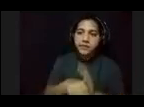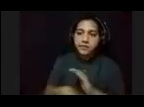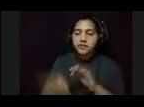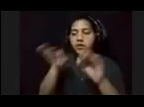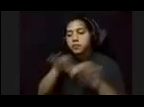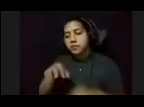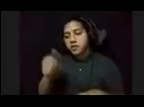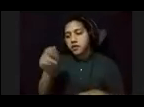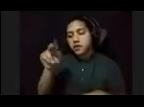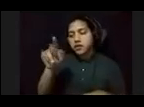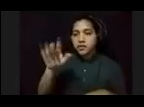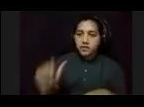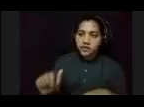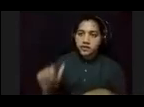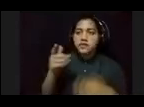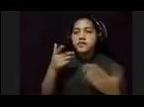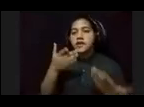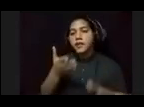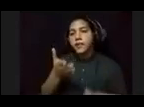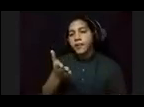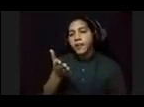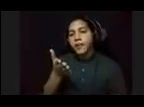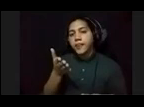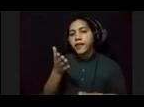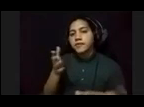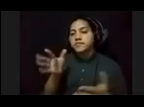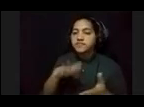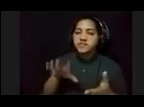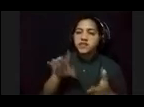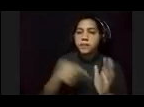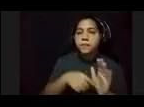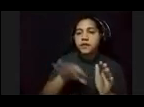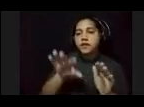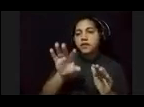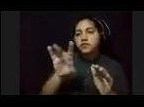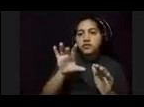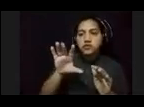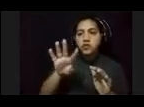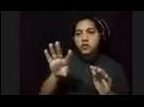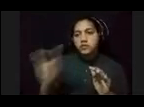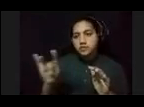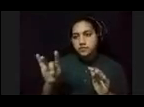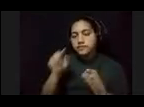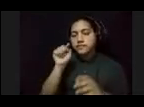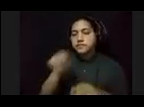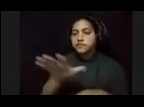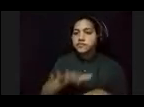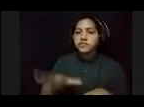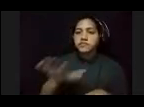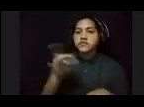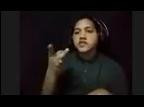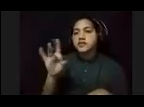que de acuerdo al censo de viviendas de 1848, en este sector habían 18